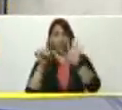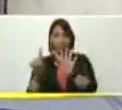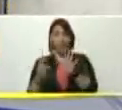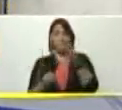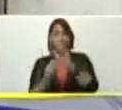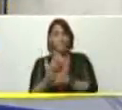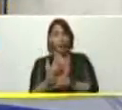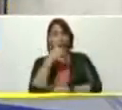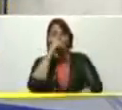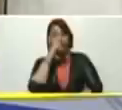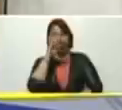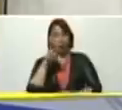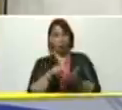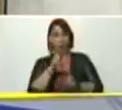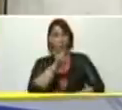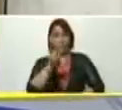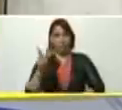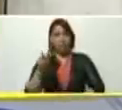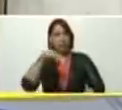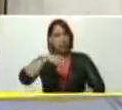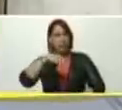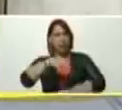las